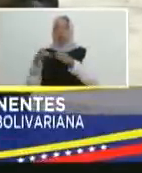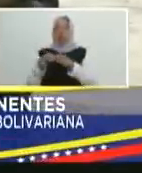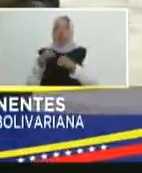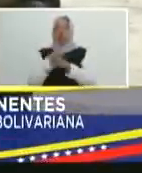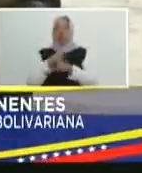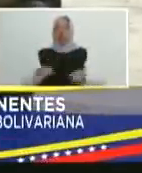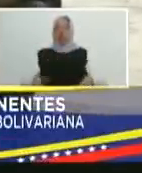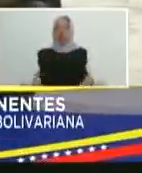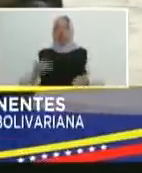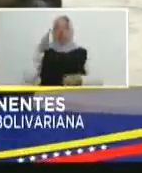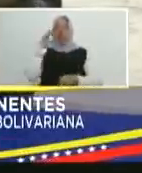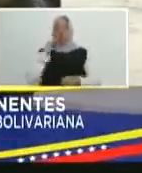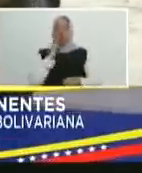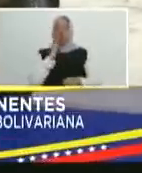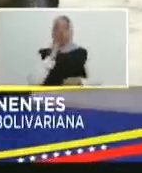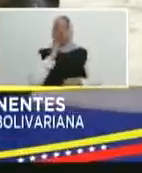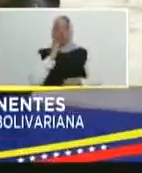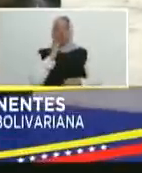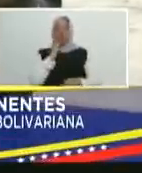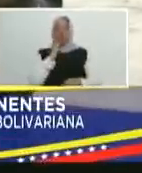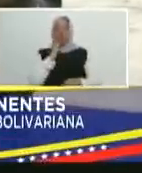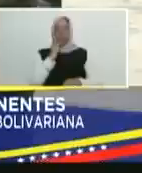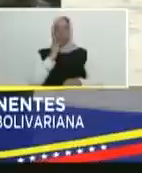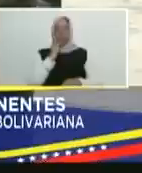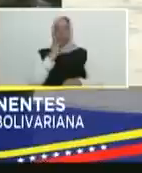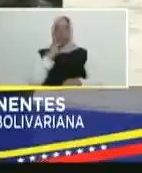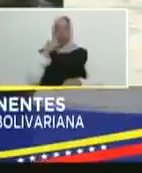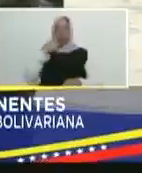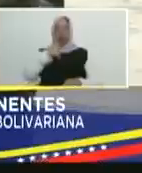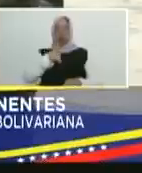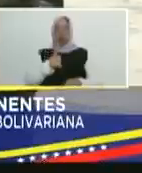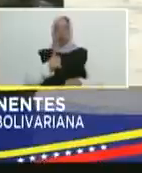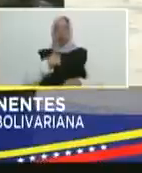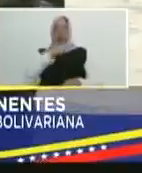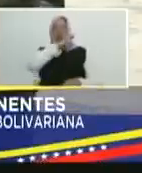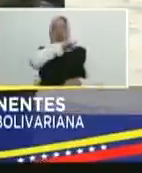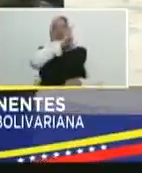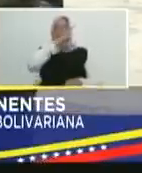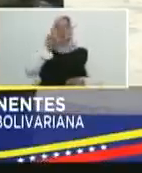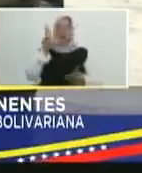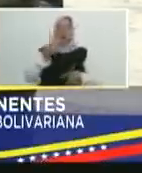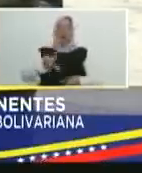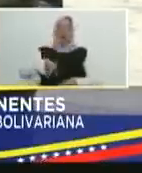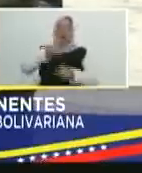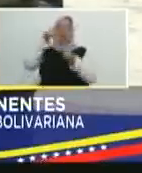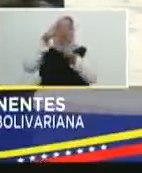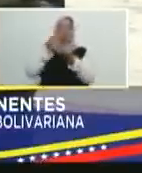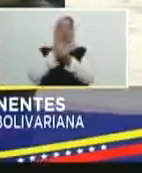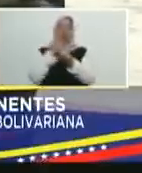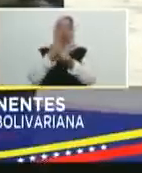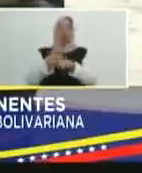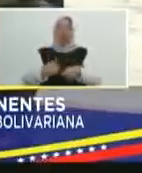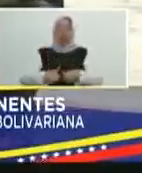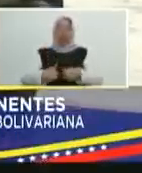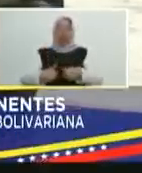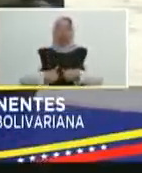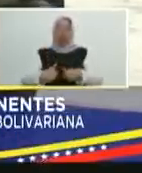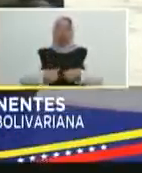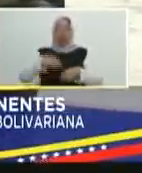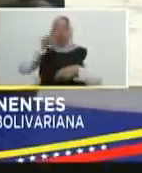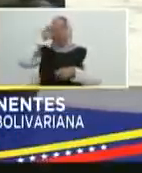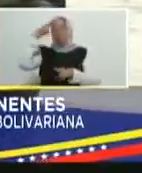milicia bolivariana, la cual comandaré con espíritu de sacrificio y abnegación, con